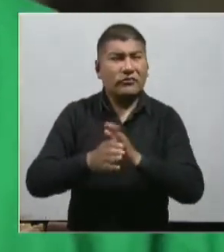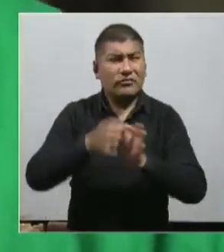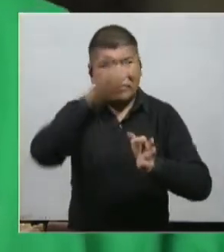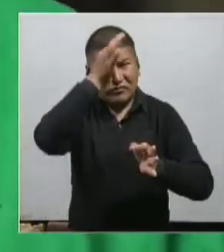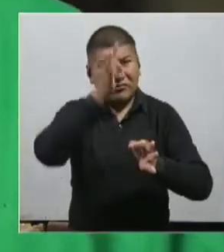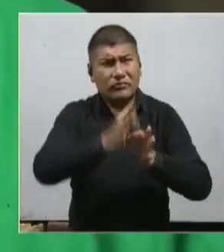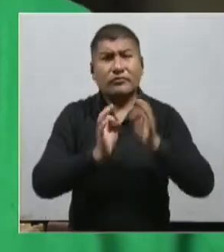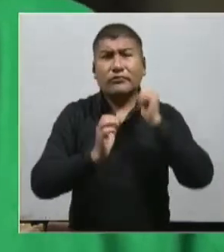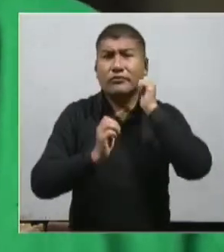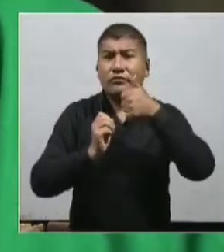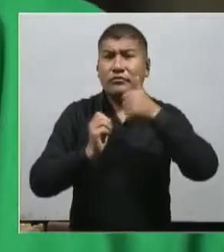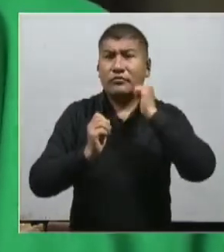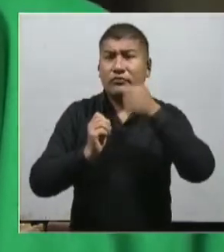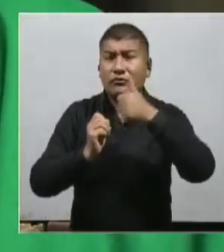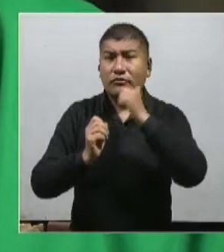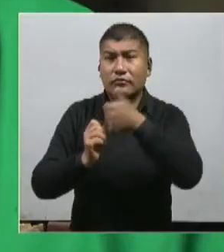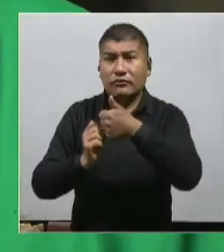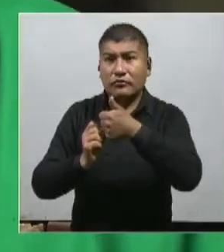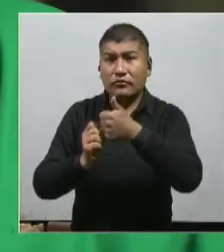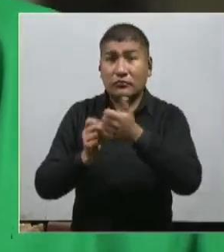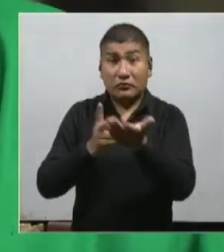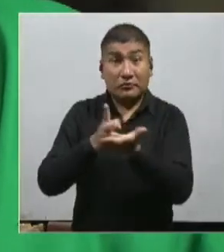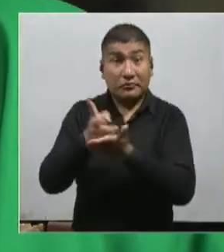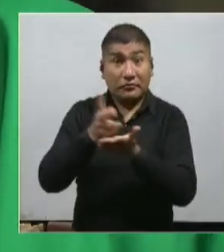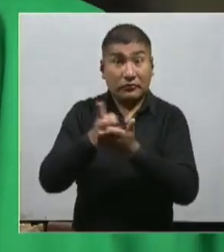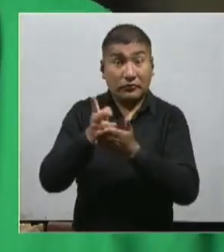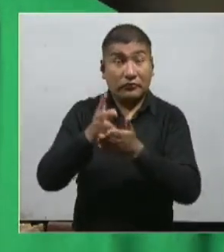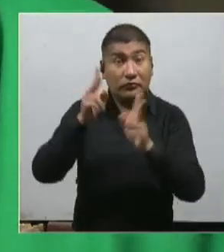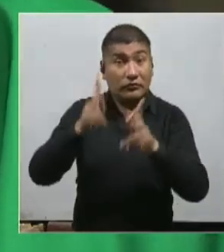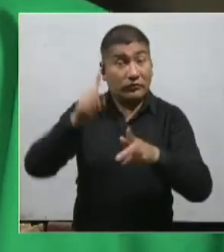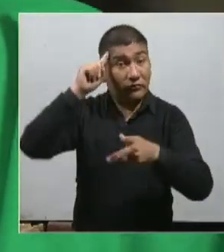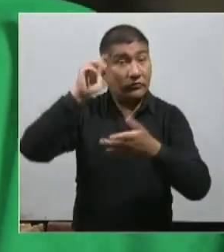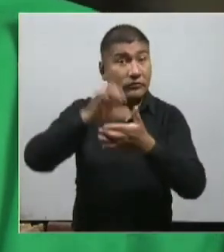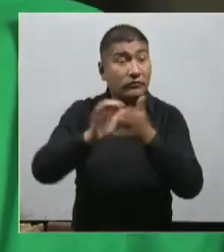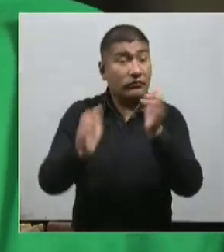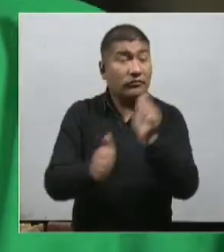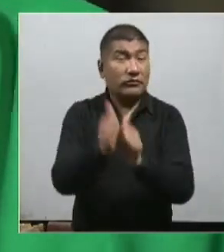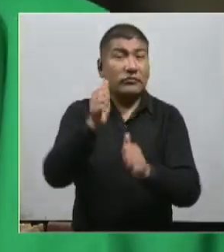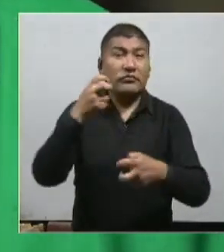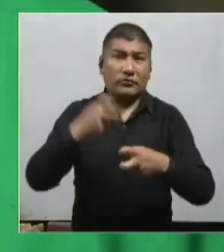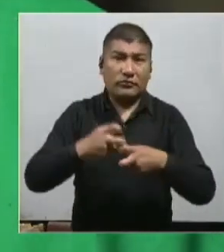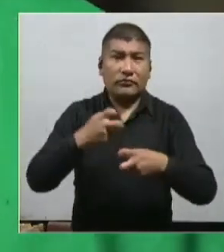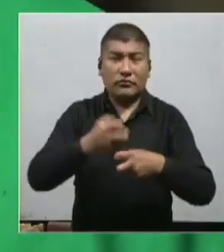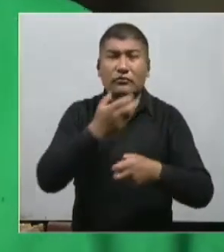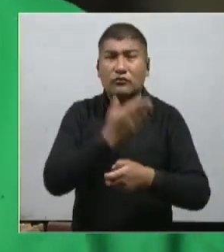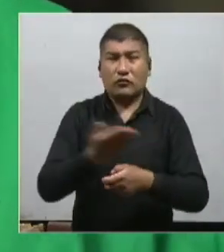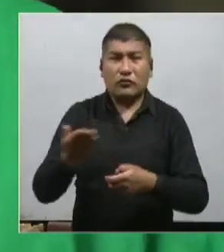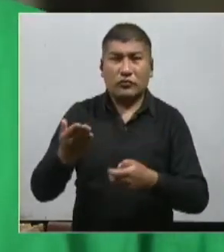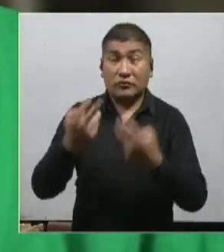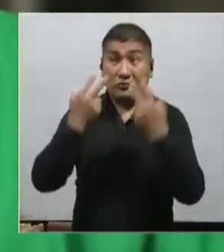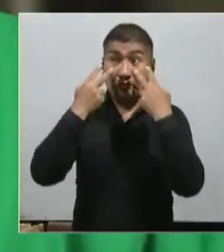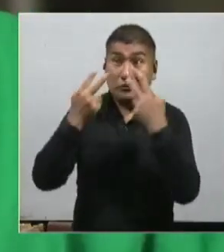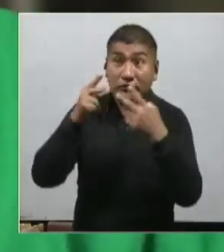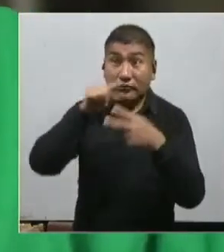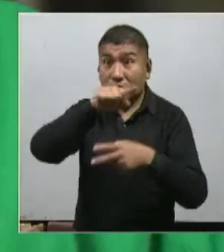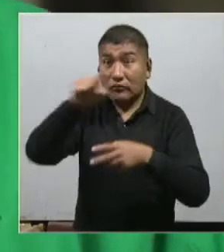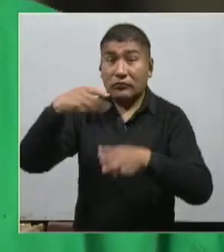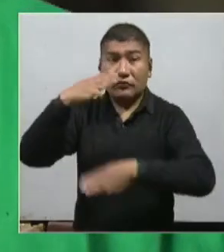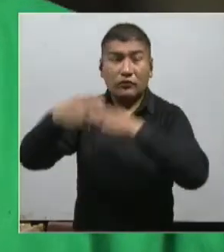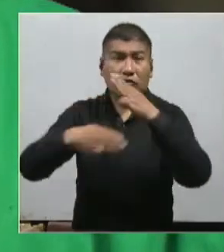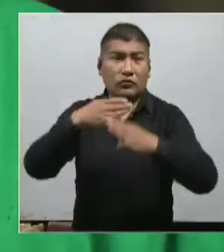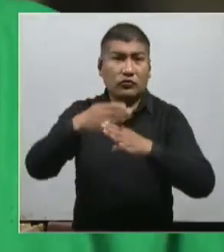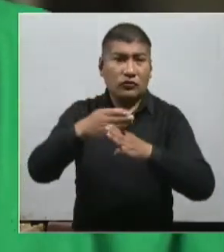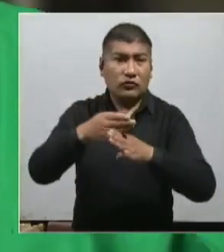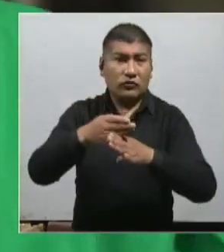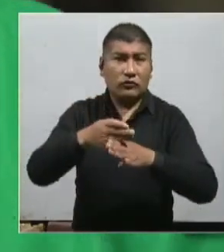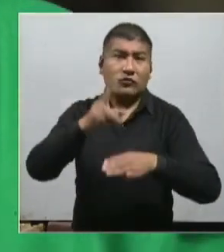diaria. Porque realmente el que cree vence las dificultades. Mira el mundo con sentido,